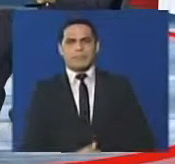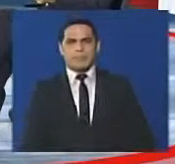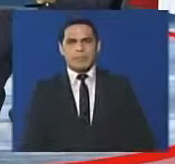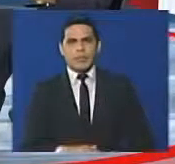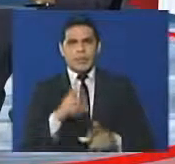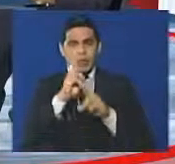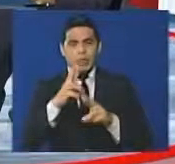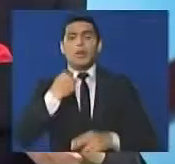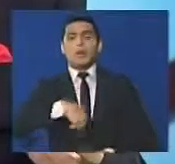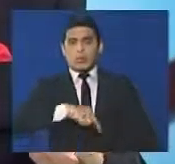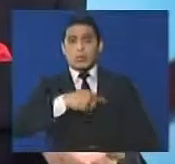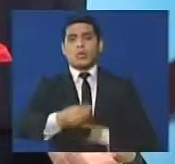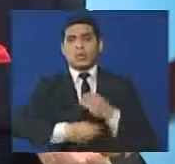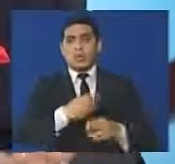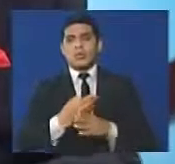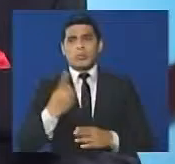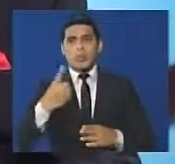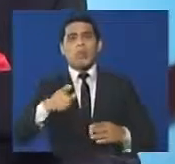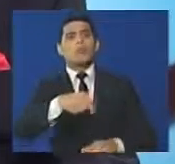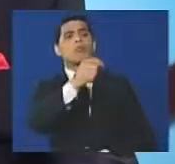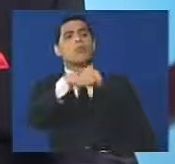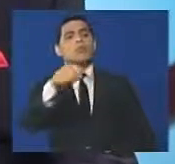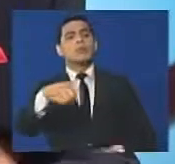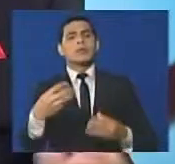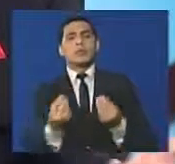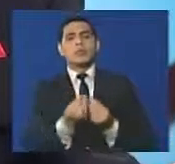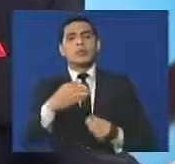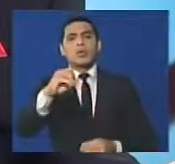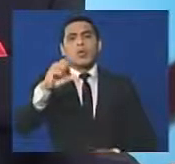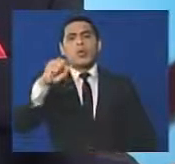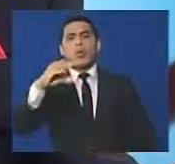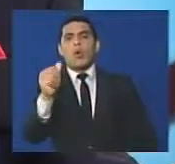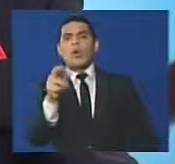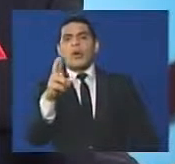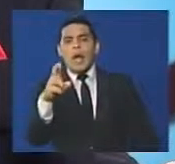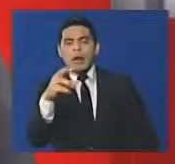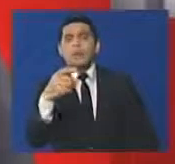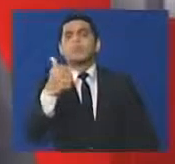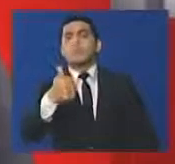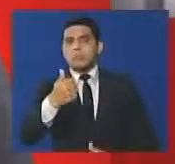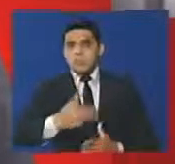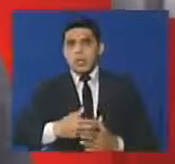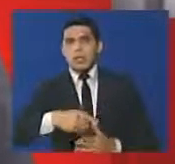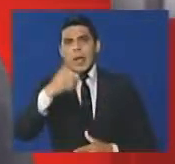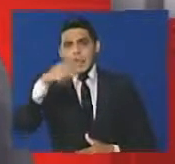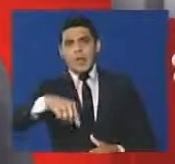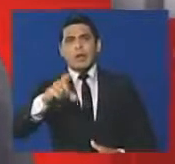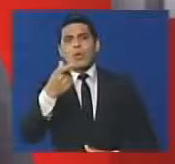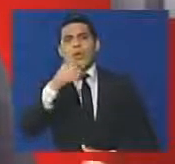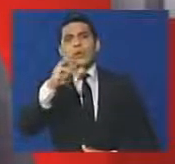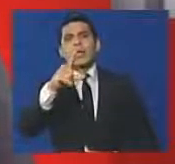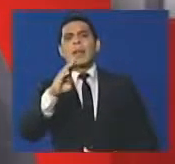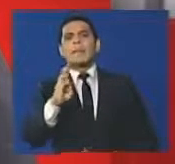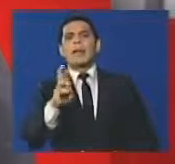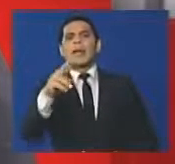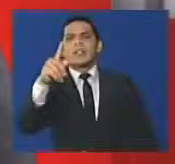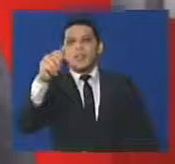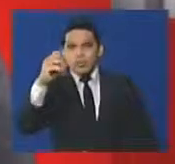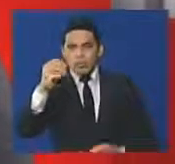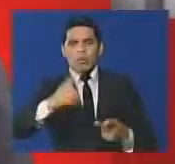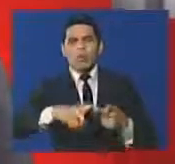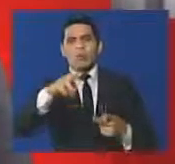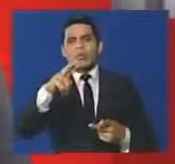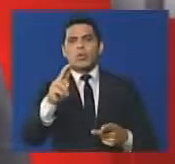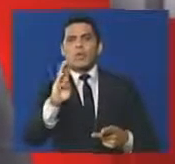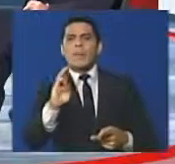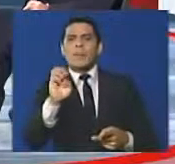hicimos conciertos con Oscar de León. Con Oscar de León. Se han observado conciertos con Gilberto Santa Rosa, con el maestro Rubén